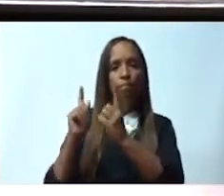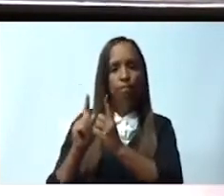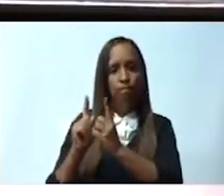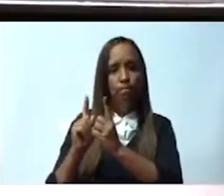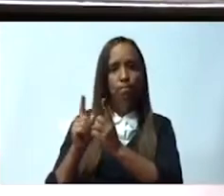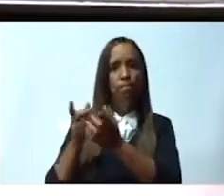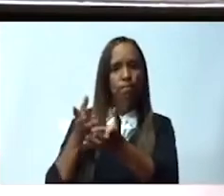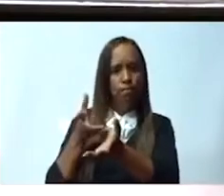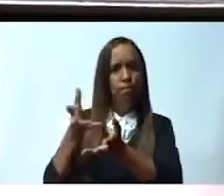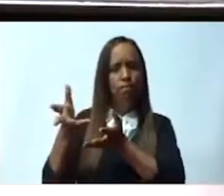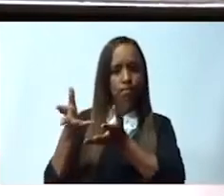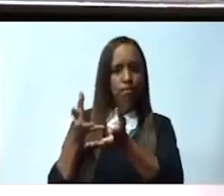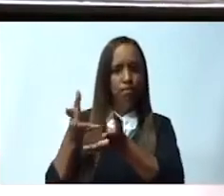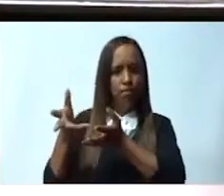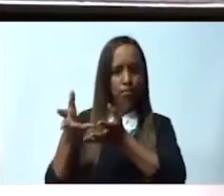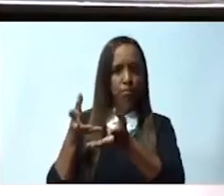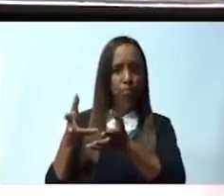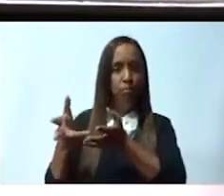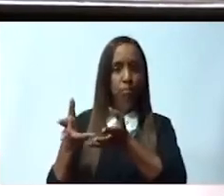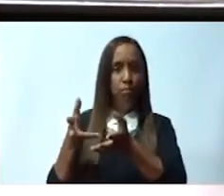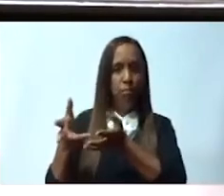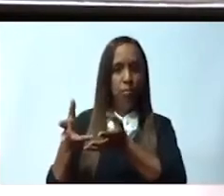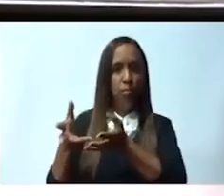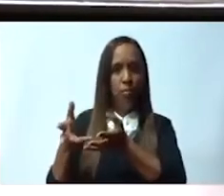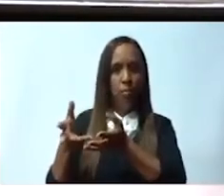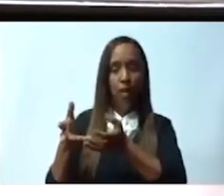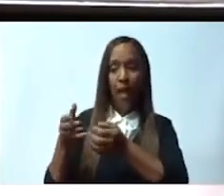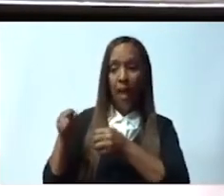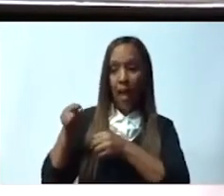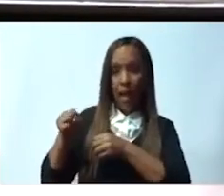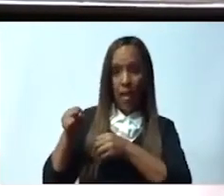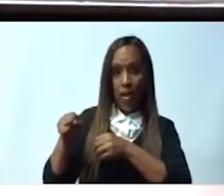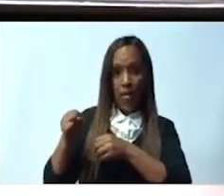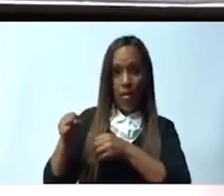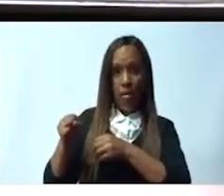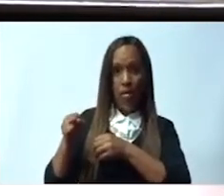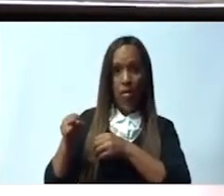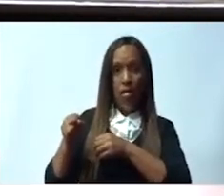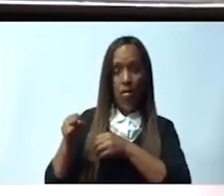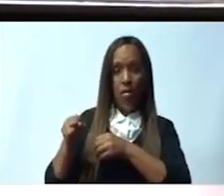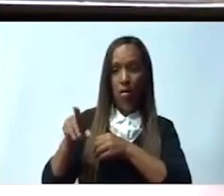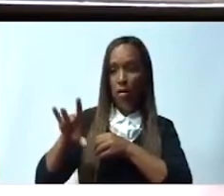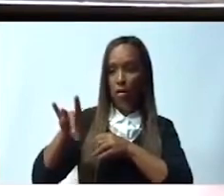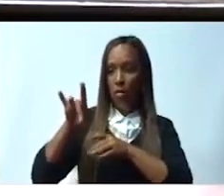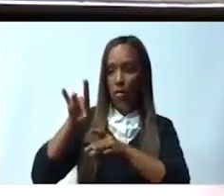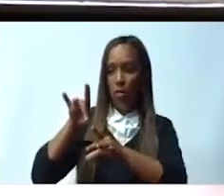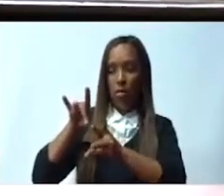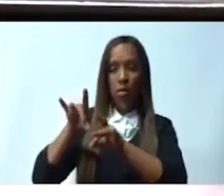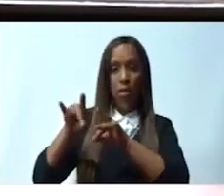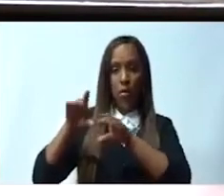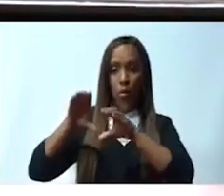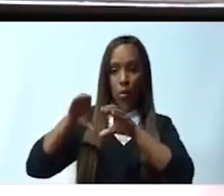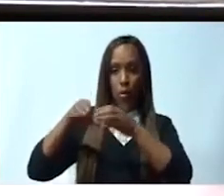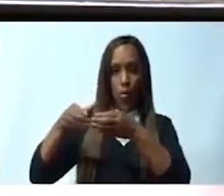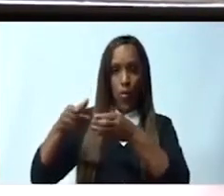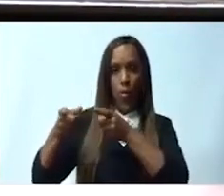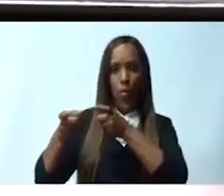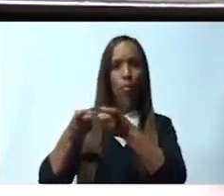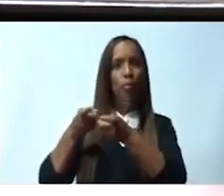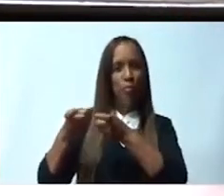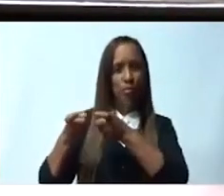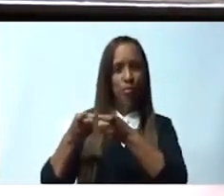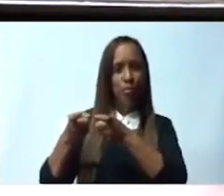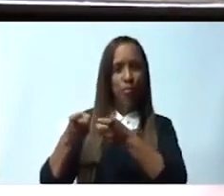contentiva de una junta directiva que va a designar un bufete directivo compuesto